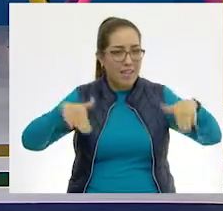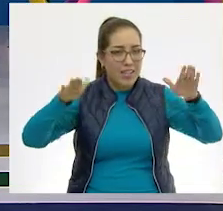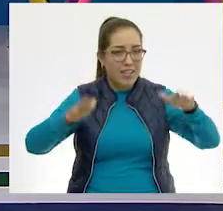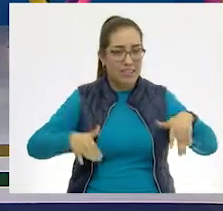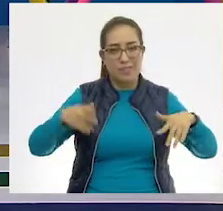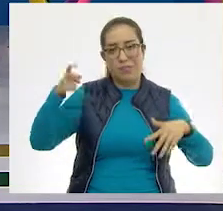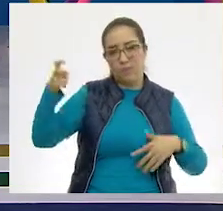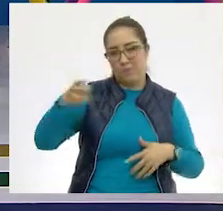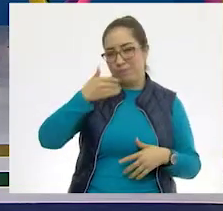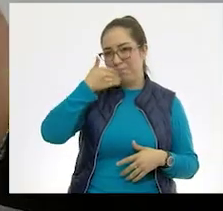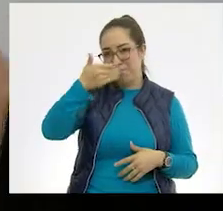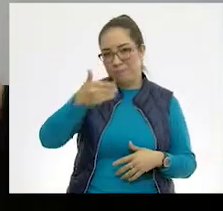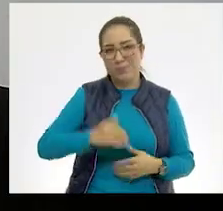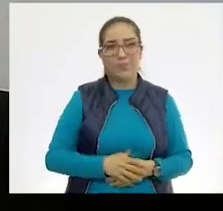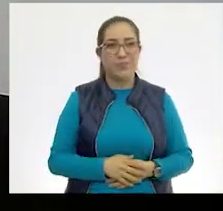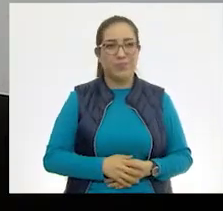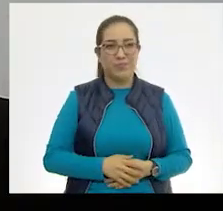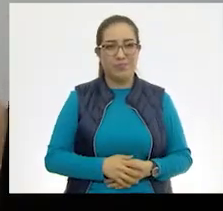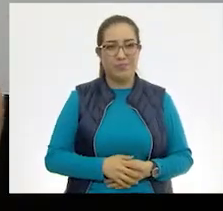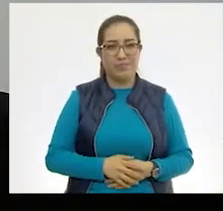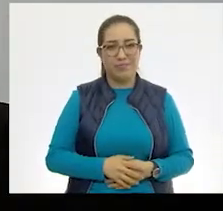las aves.